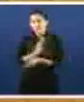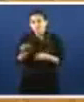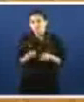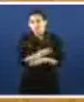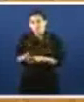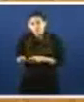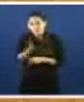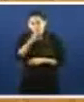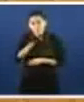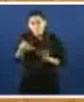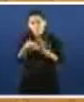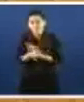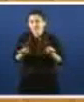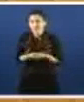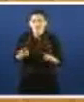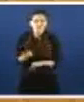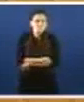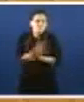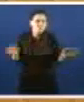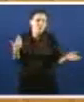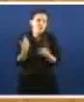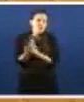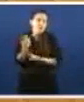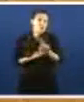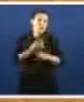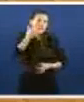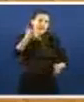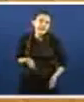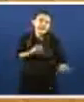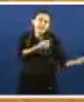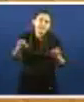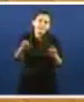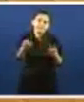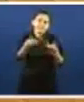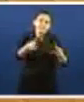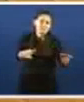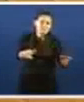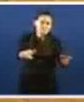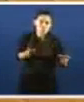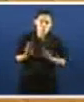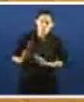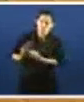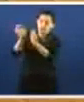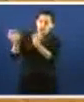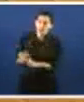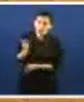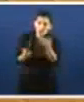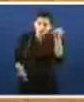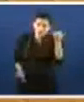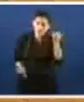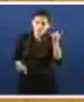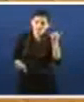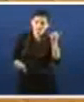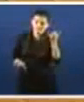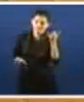Por que un exemplo claro de como utilizando unha realidade e unha necesidade do sector polo medio se cola unha definición